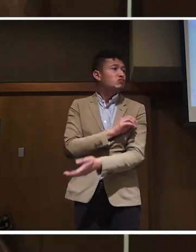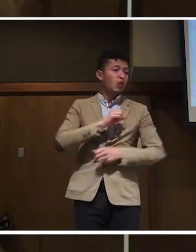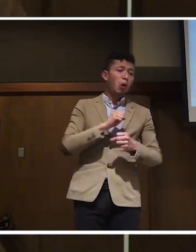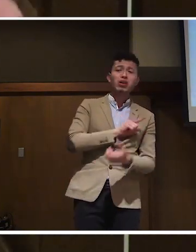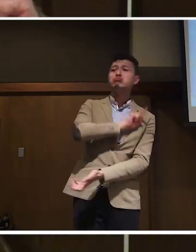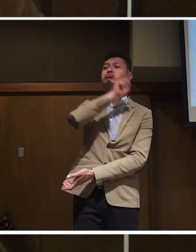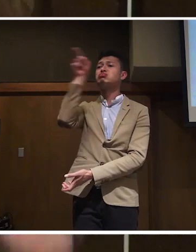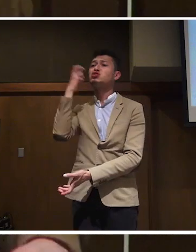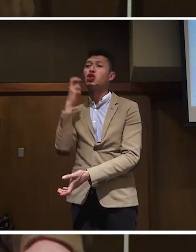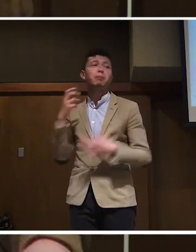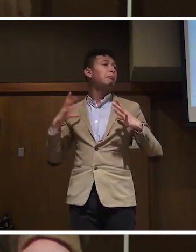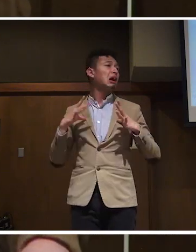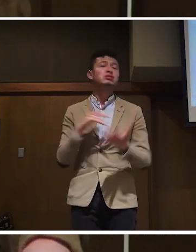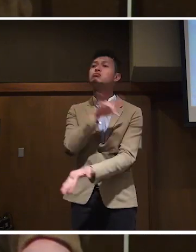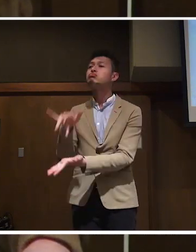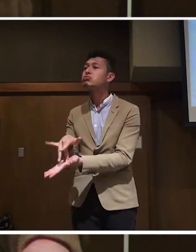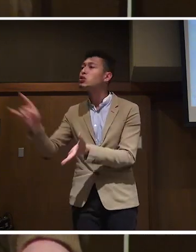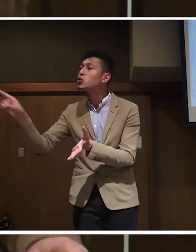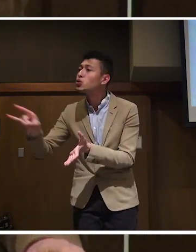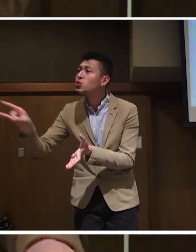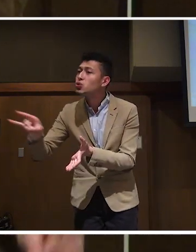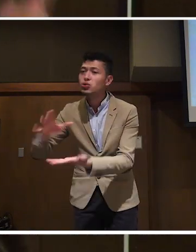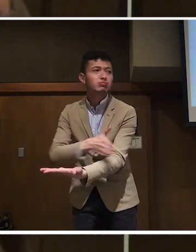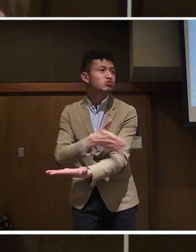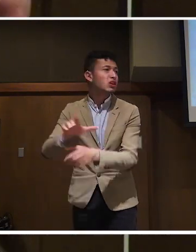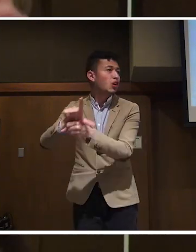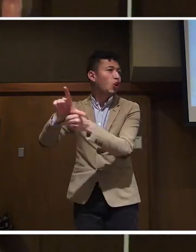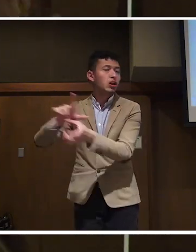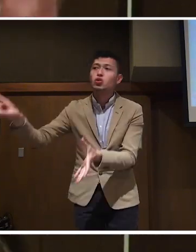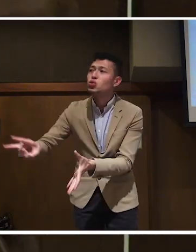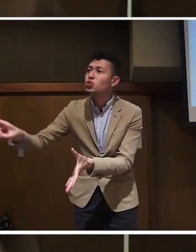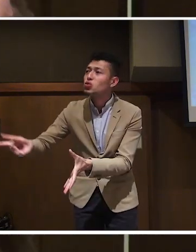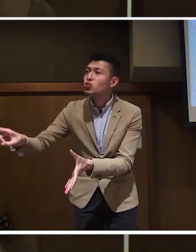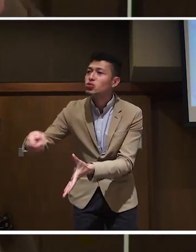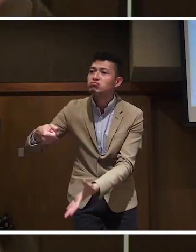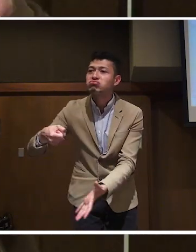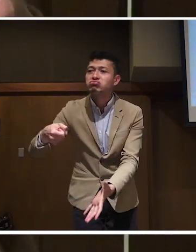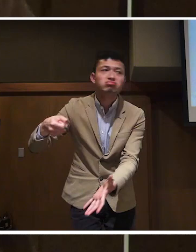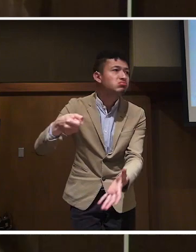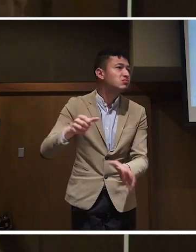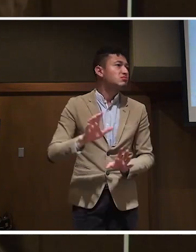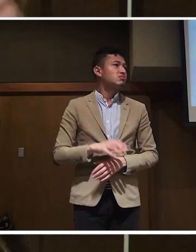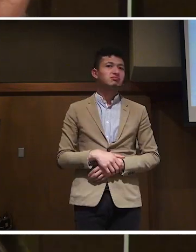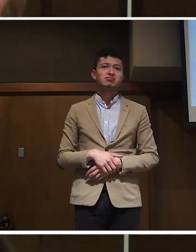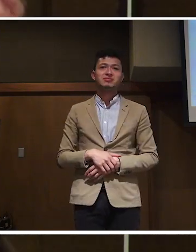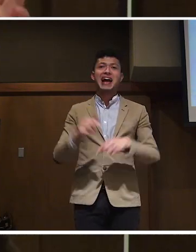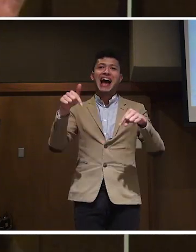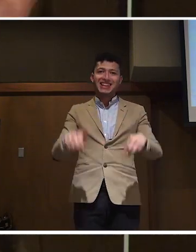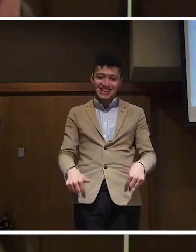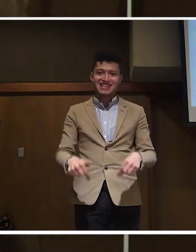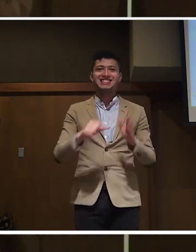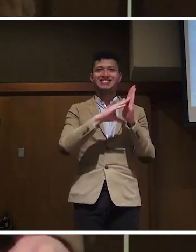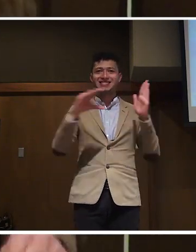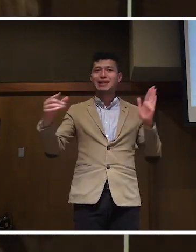vacaciones los dedicaba a grabar música local. Eso es una cosa extraordinaria, pero hay mucha gente y hay mucha colección inesperada acá que tiene